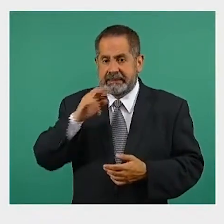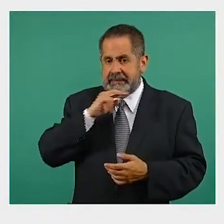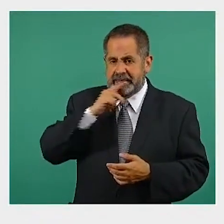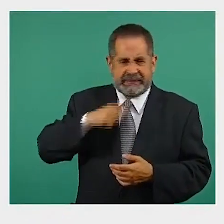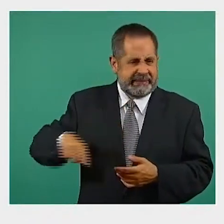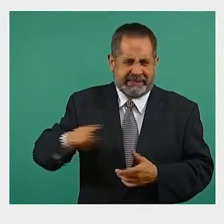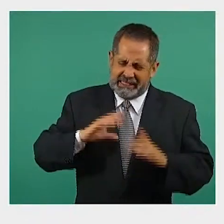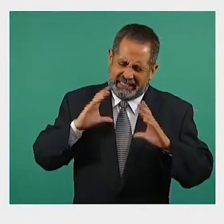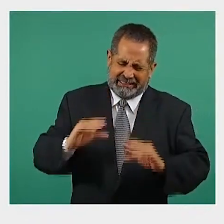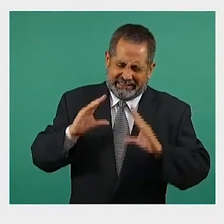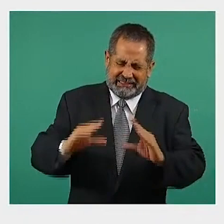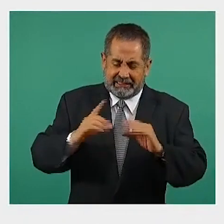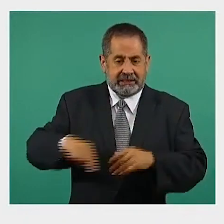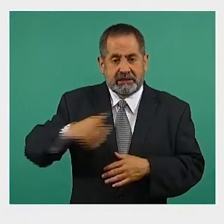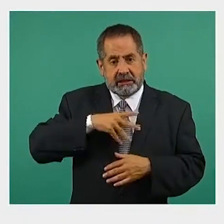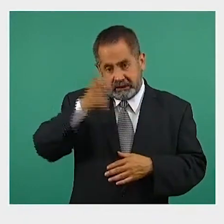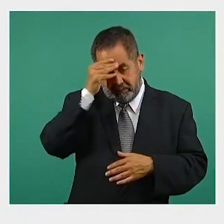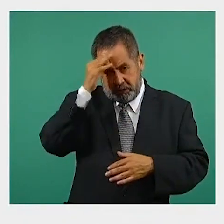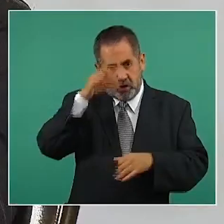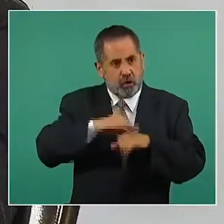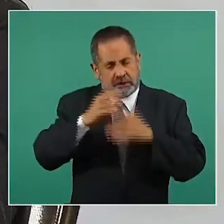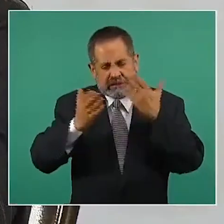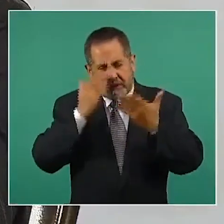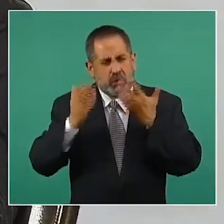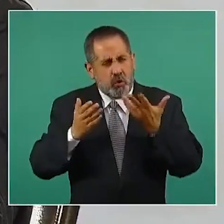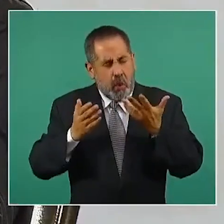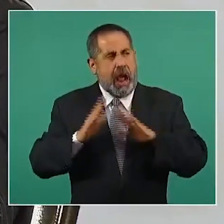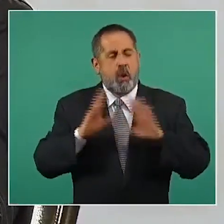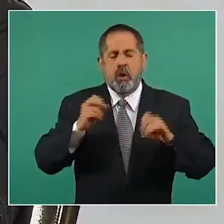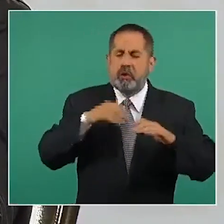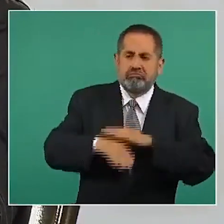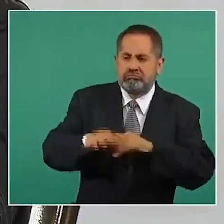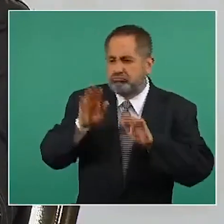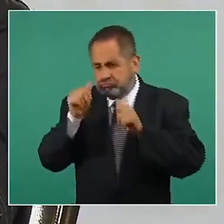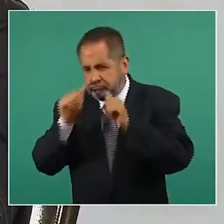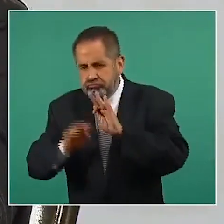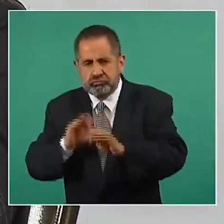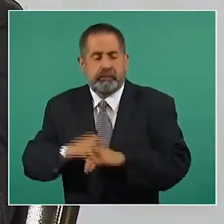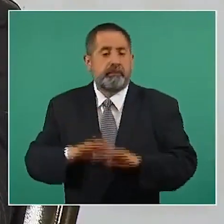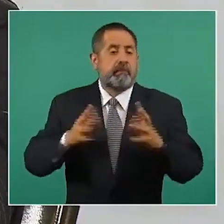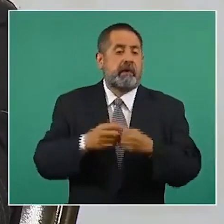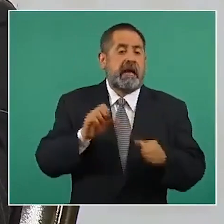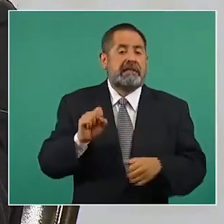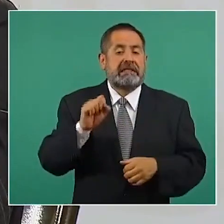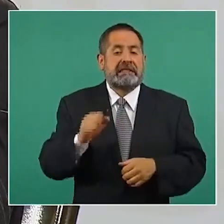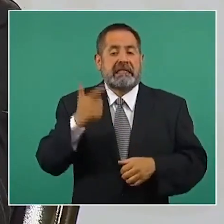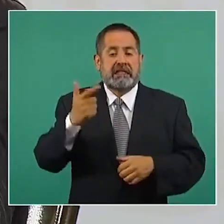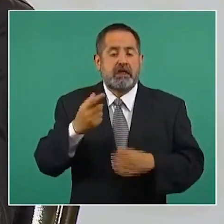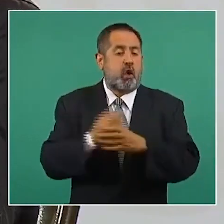la preparación para atender a los enfermos en su momento, con 67 cursos virtuales y